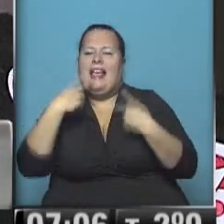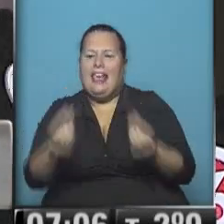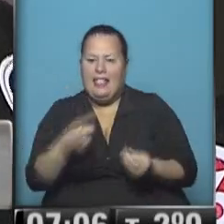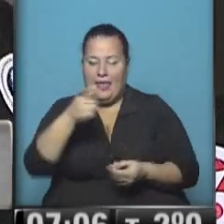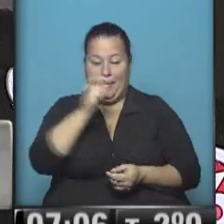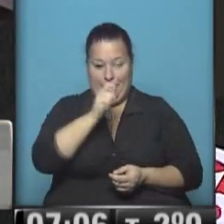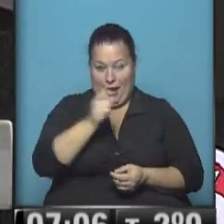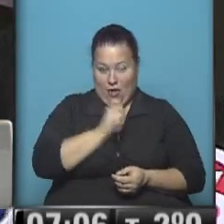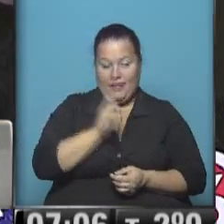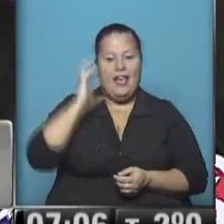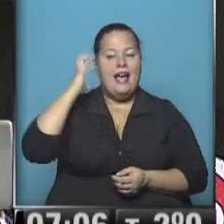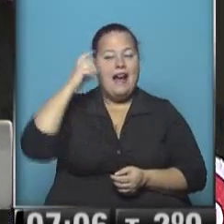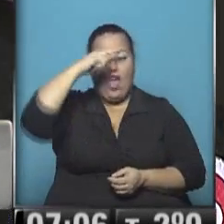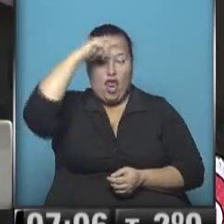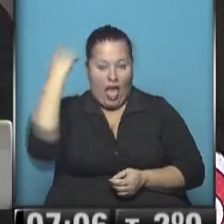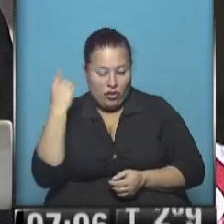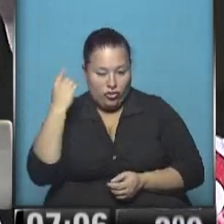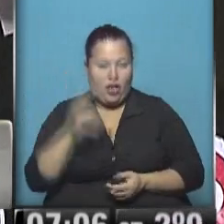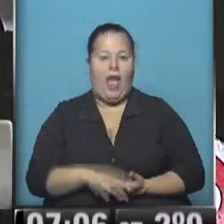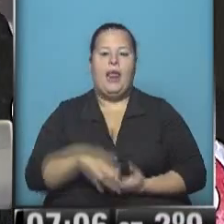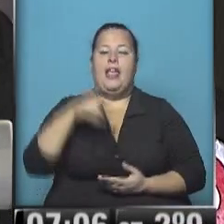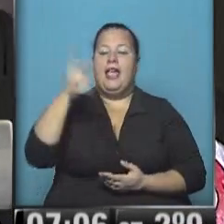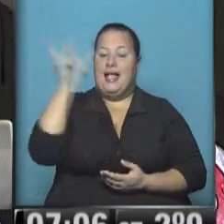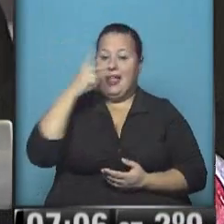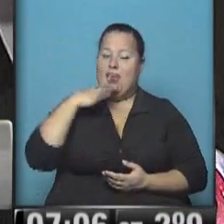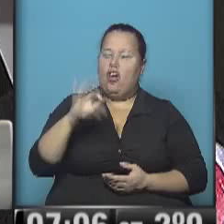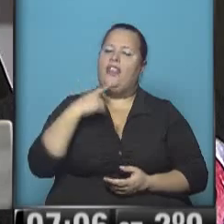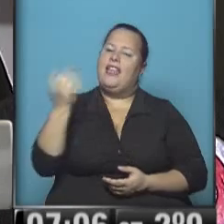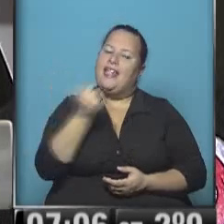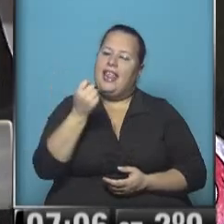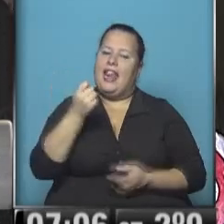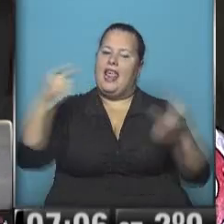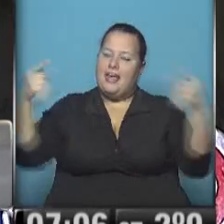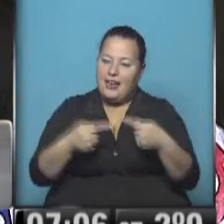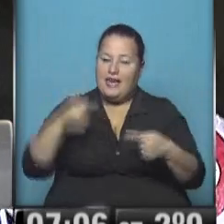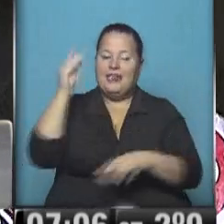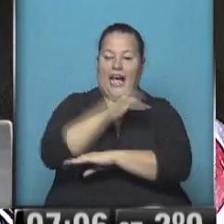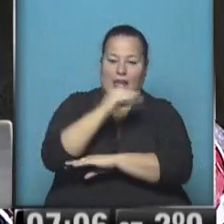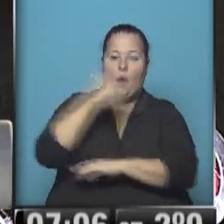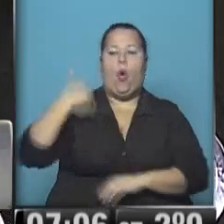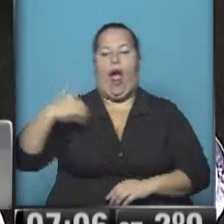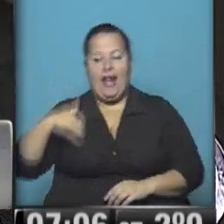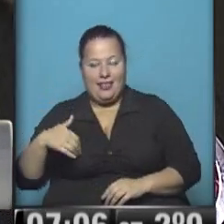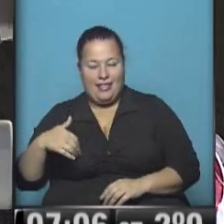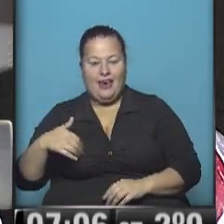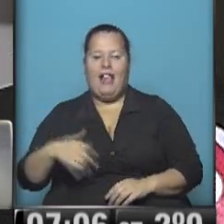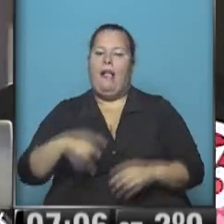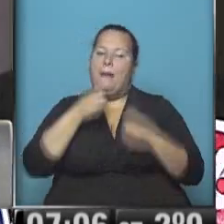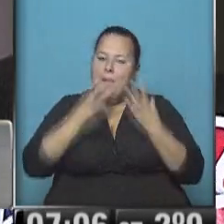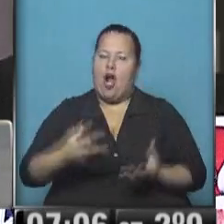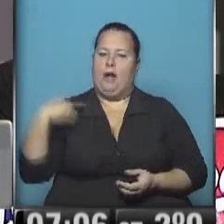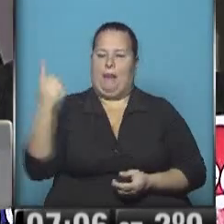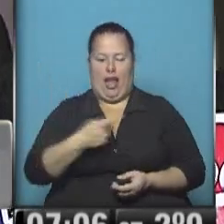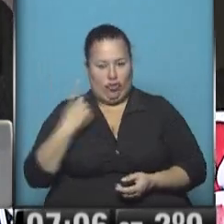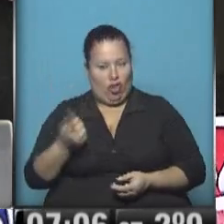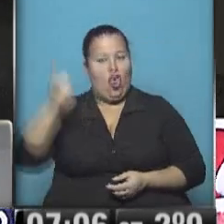que le brindó a Radio Nacional, Máximo Kirchner? Uno quiere una oposición en Santa Cruz y en Argentina que le sirva a todos.